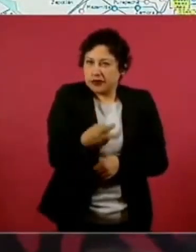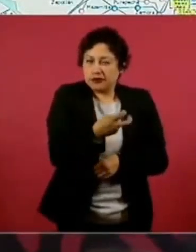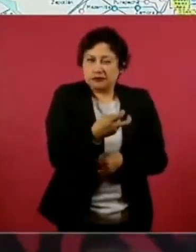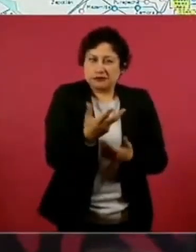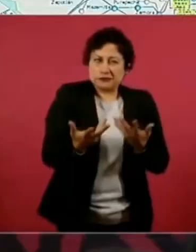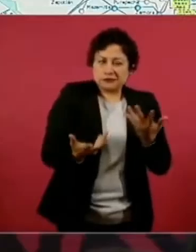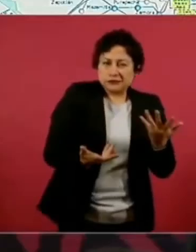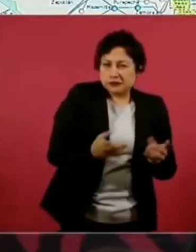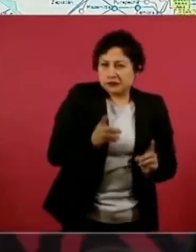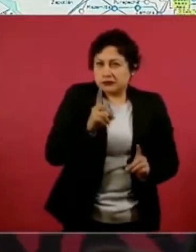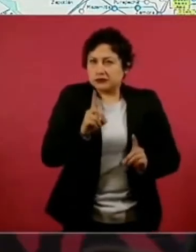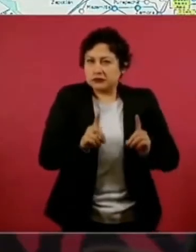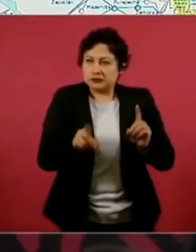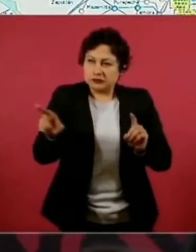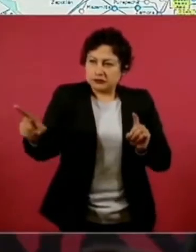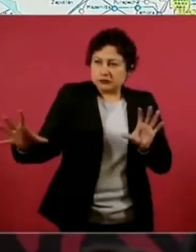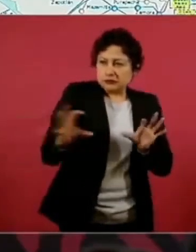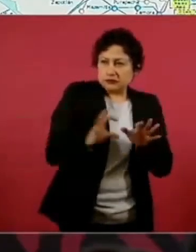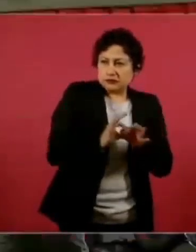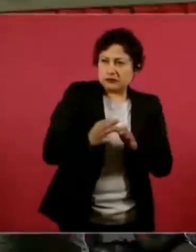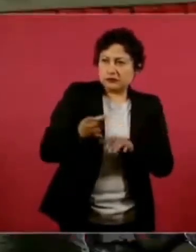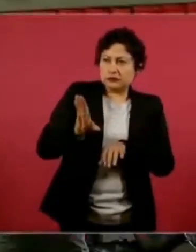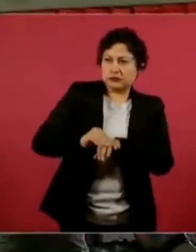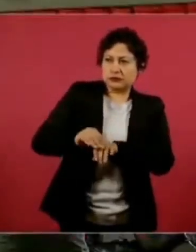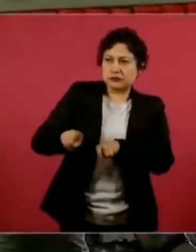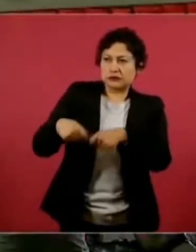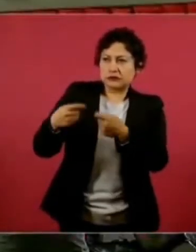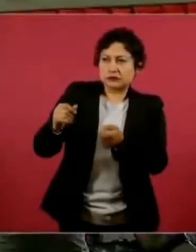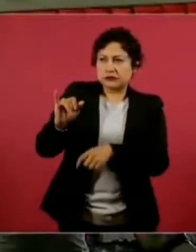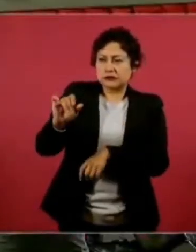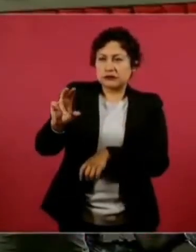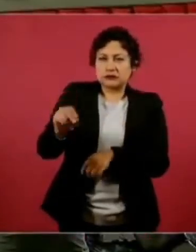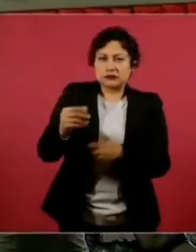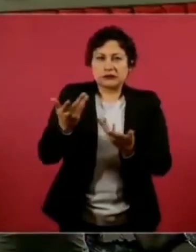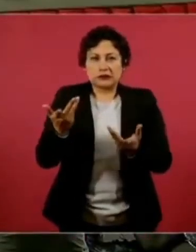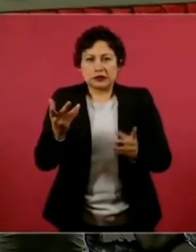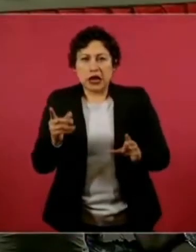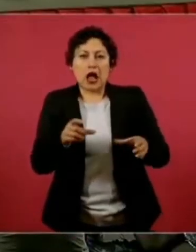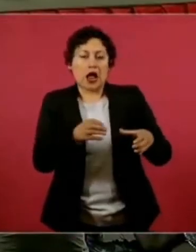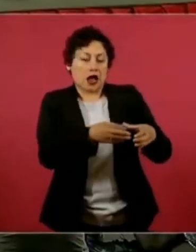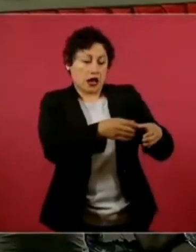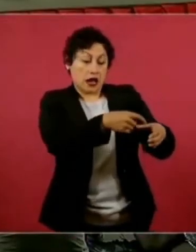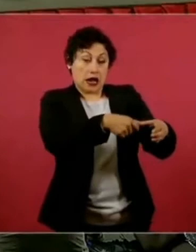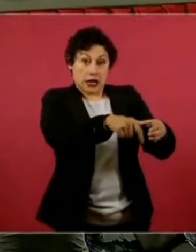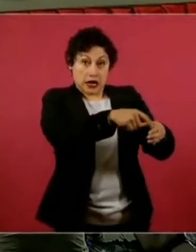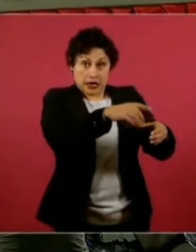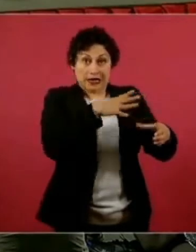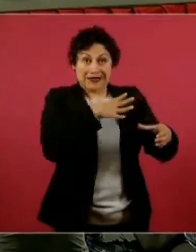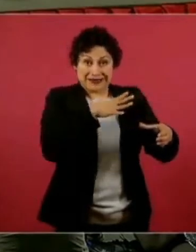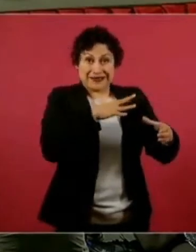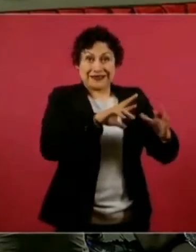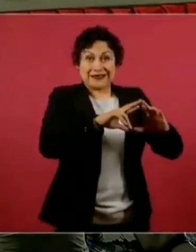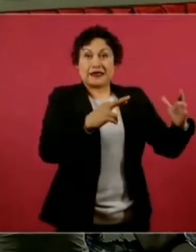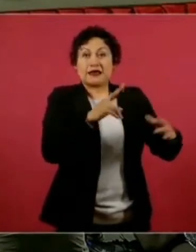me abrían una línea de CFE, ¿va? Ya existente, con un flujo y